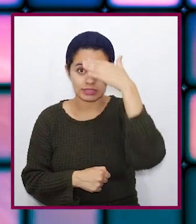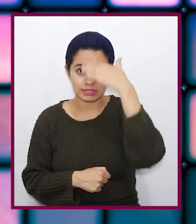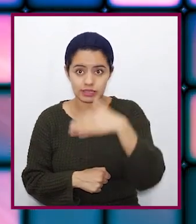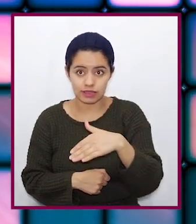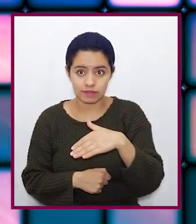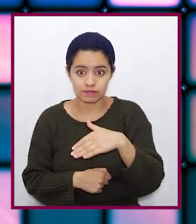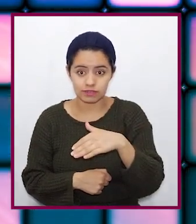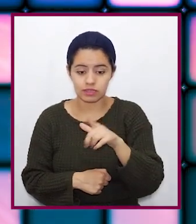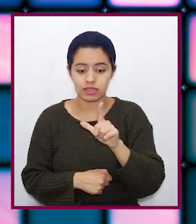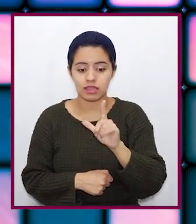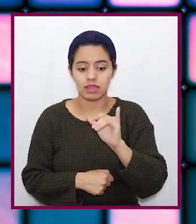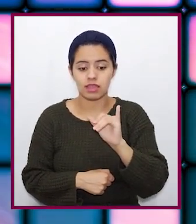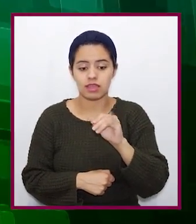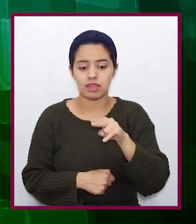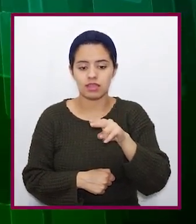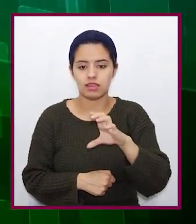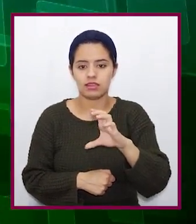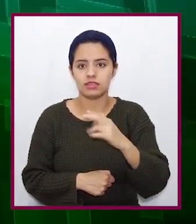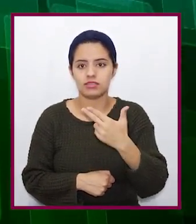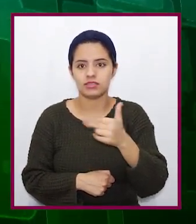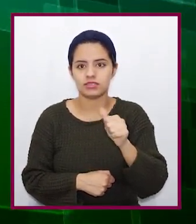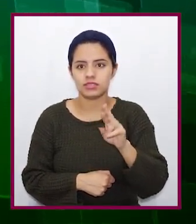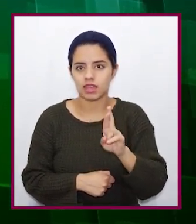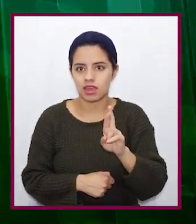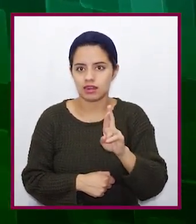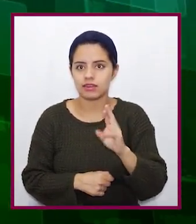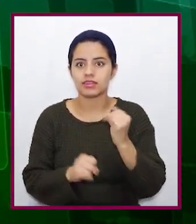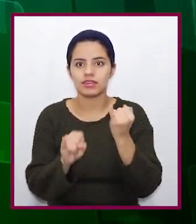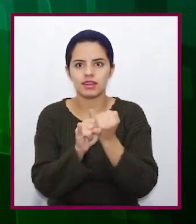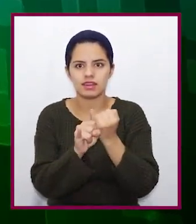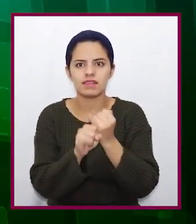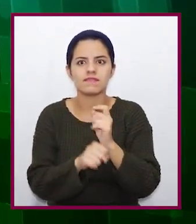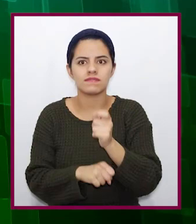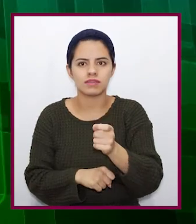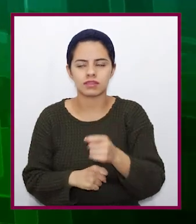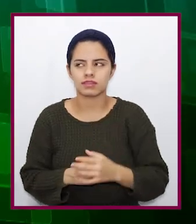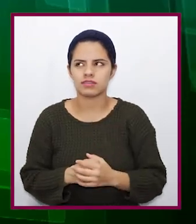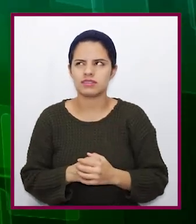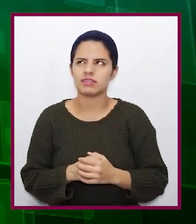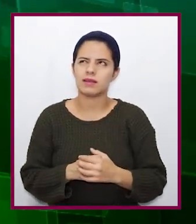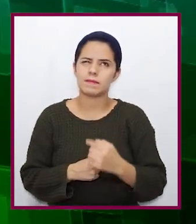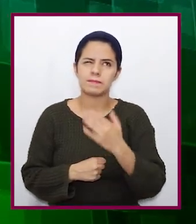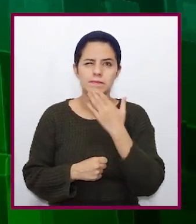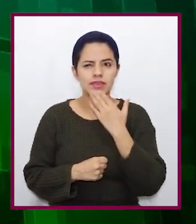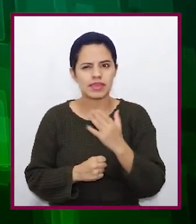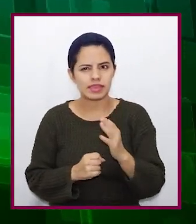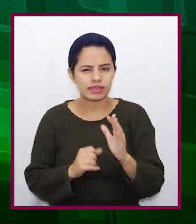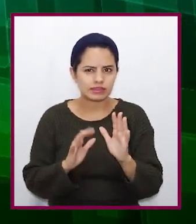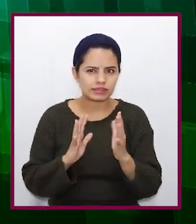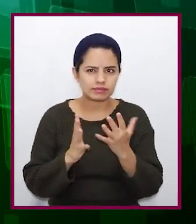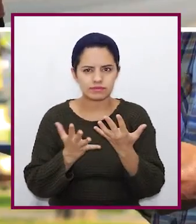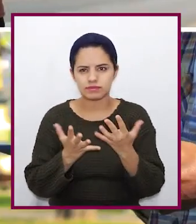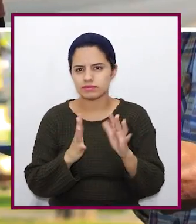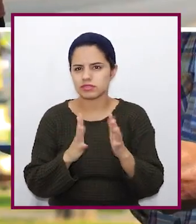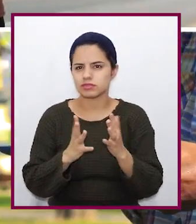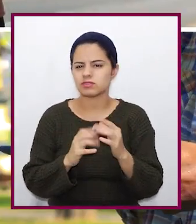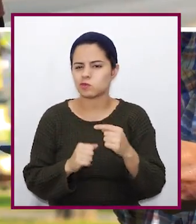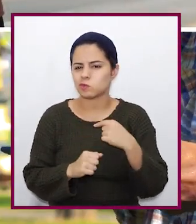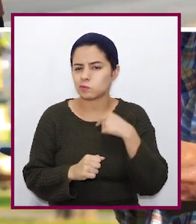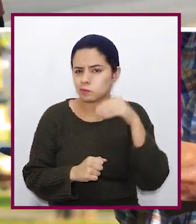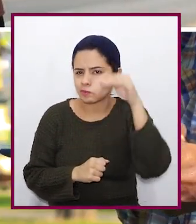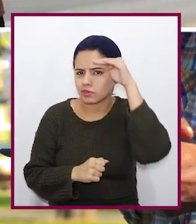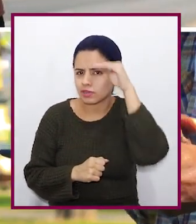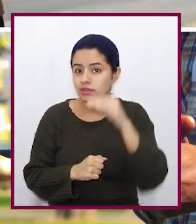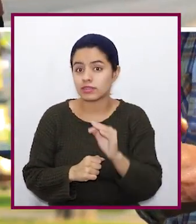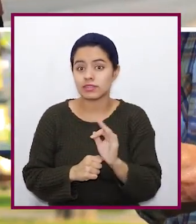es un linchamiento digital. Pues bien a bien, no sé, pero más o menos me lo imagino. Algo así como